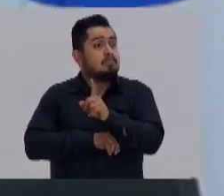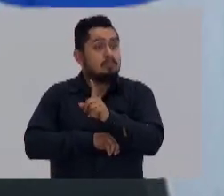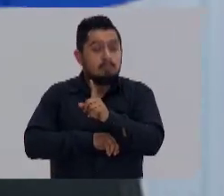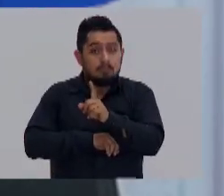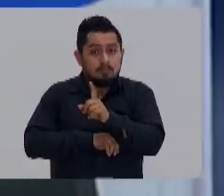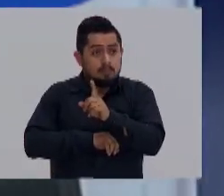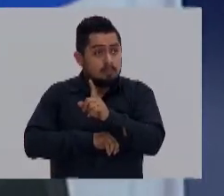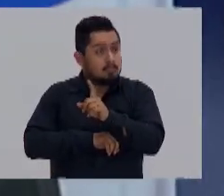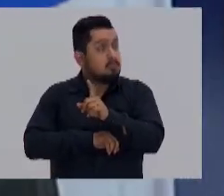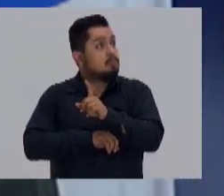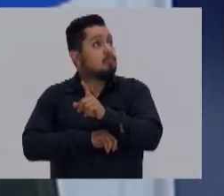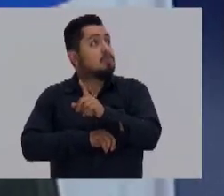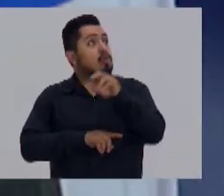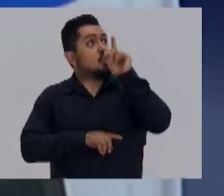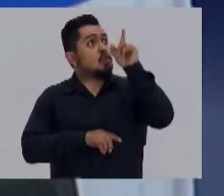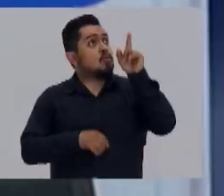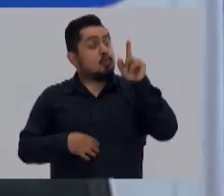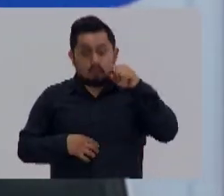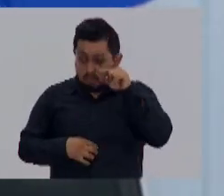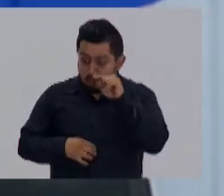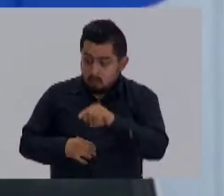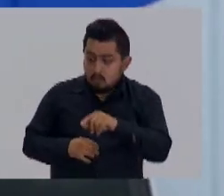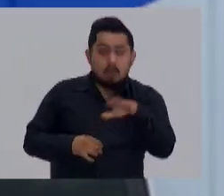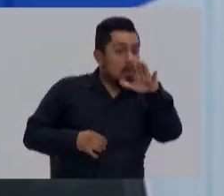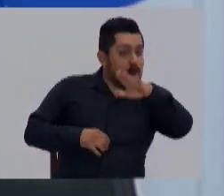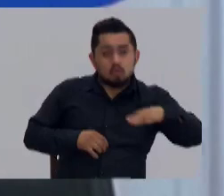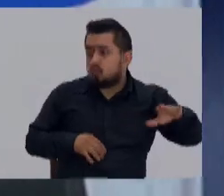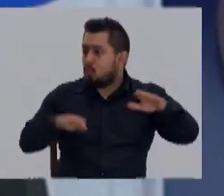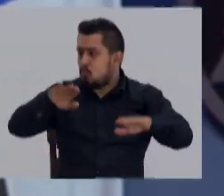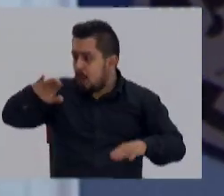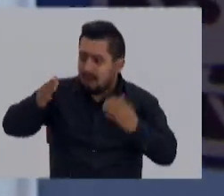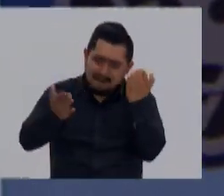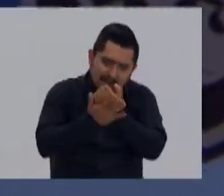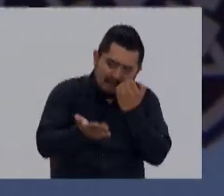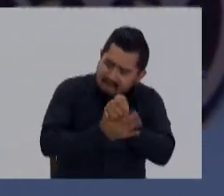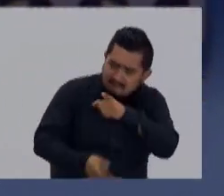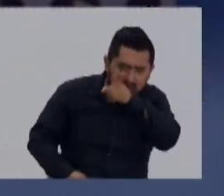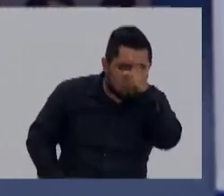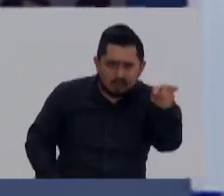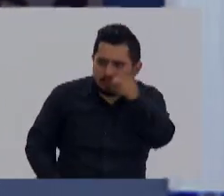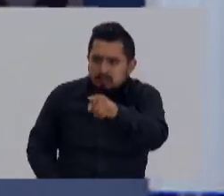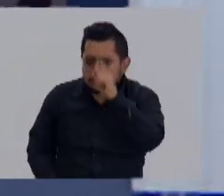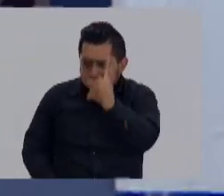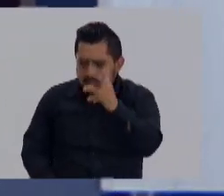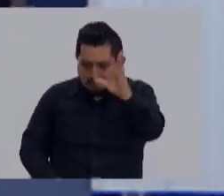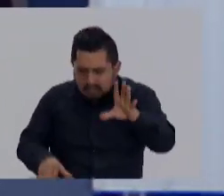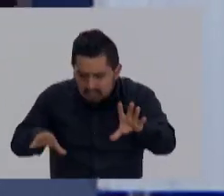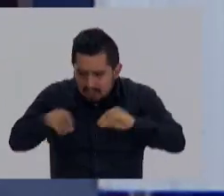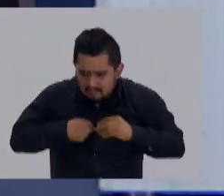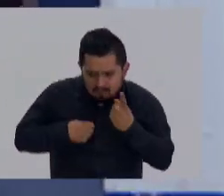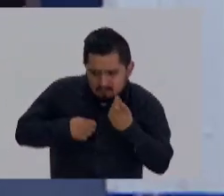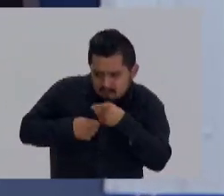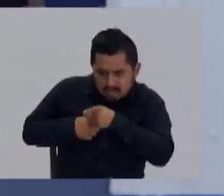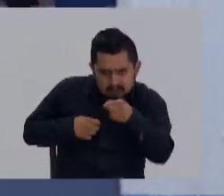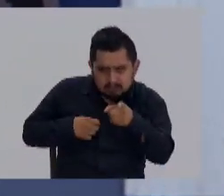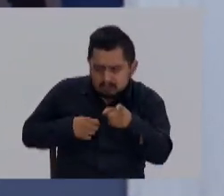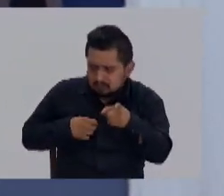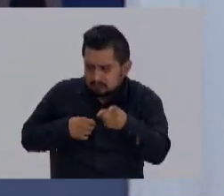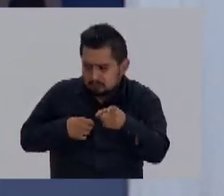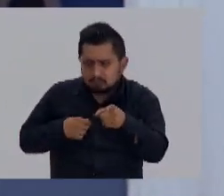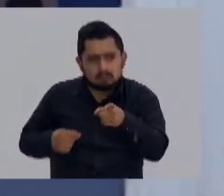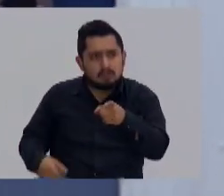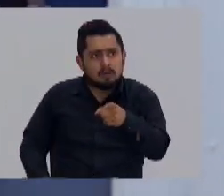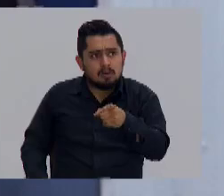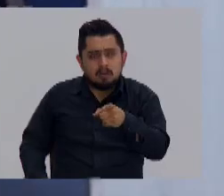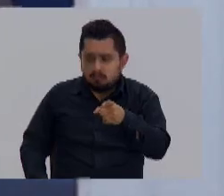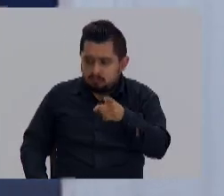Le dice: anda a predicarle a los hermanos de Judá y a todos ellos, que si no quieren a Cristo y lo aceptan y se vuelven a mí, perdón, no a Cristo